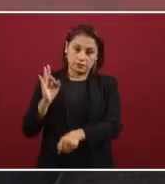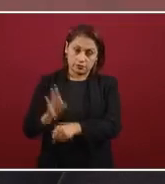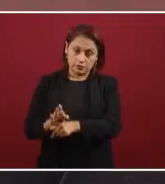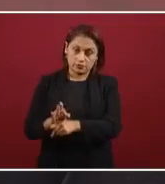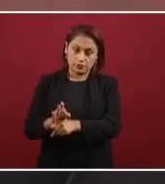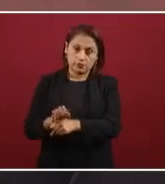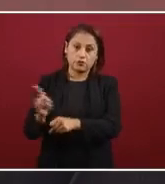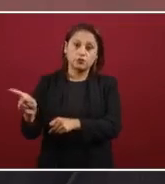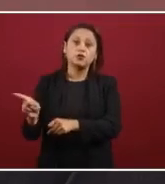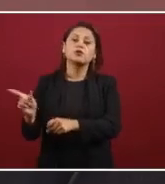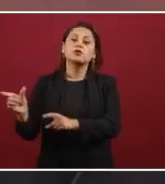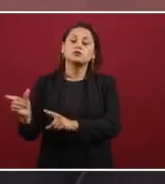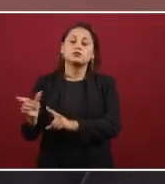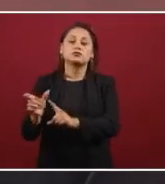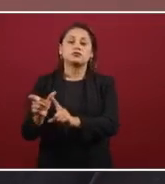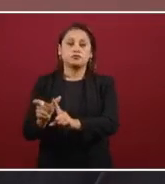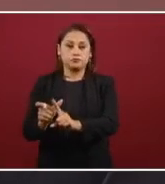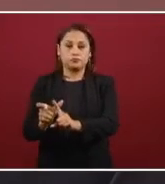para defenderlos